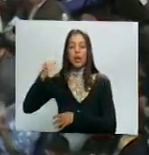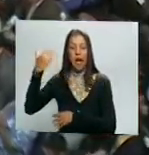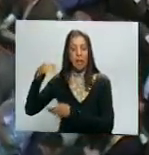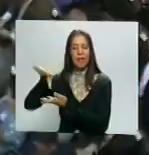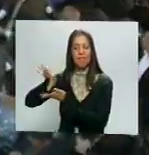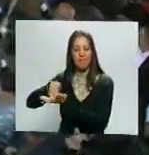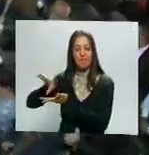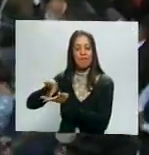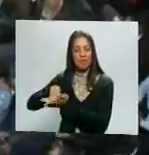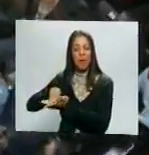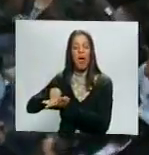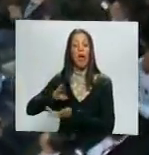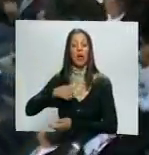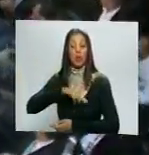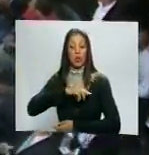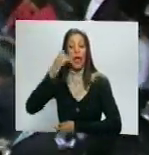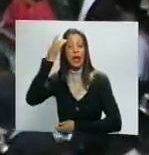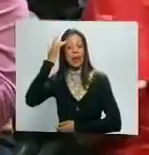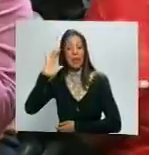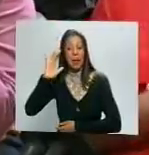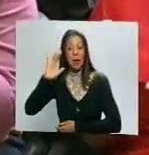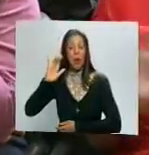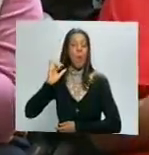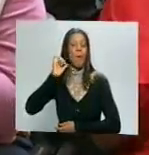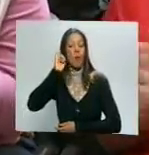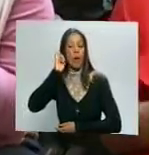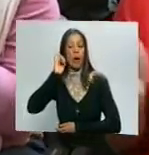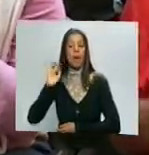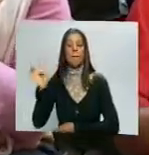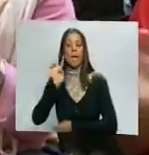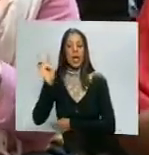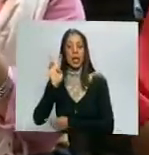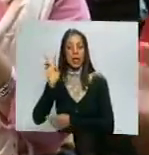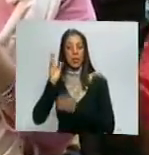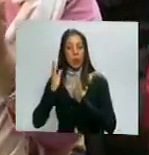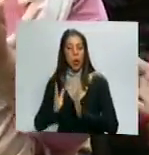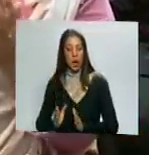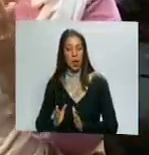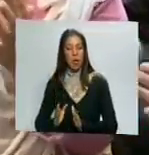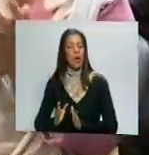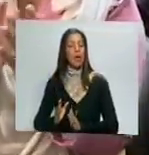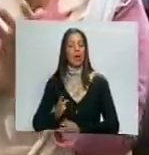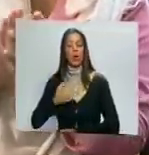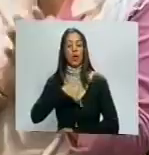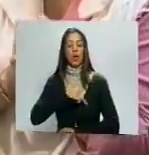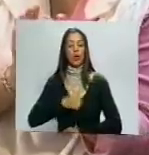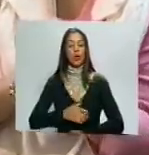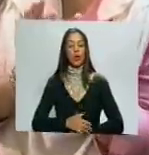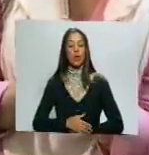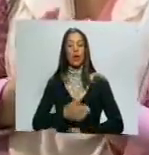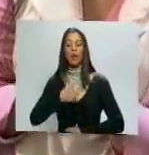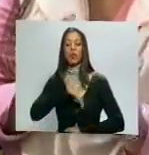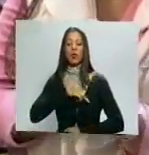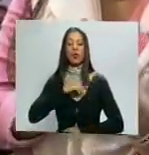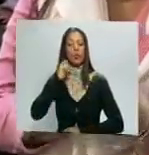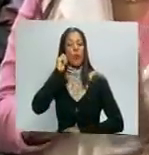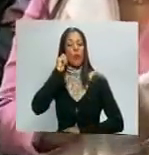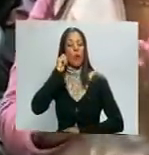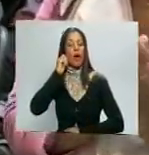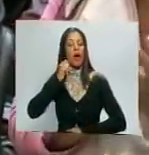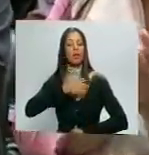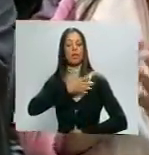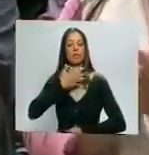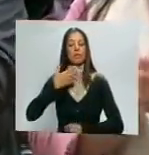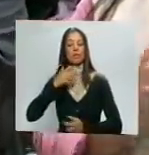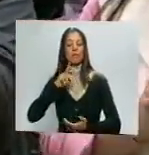creo que las mujeres venezolanas estamos siendo realmente